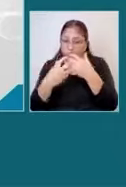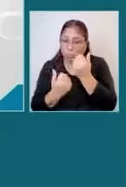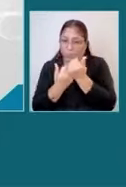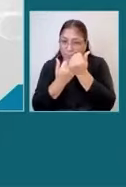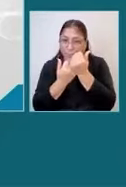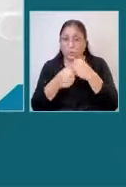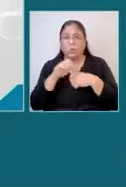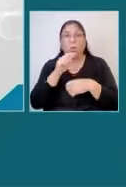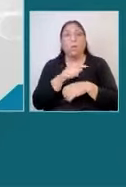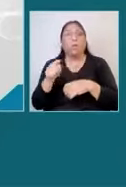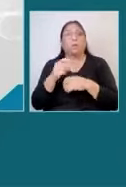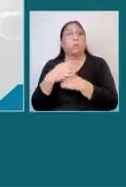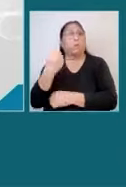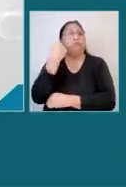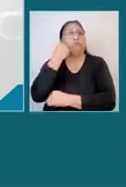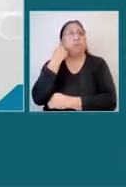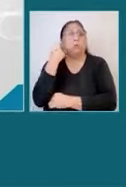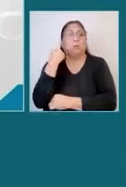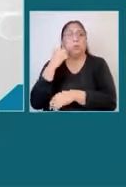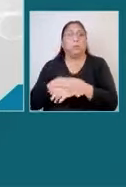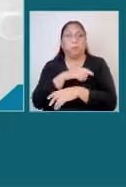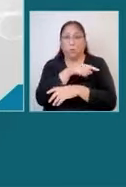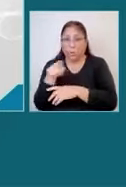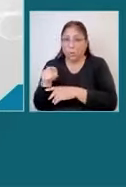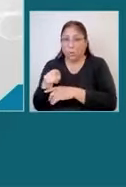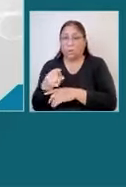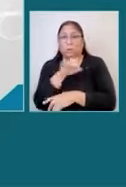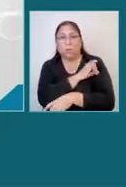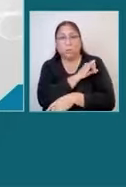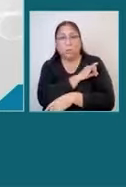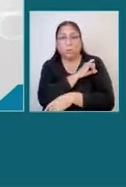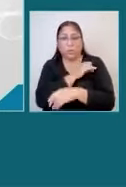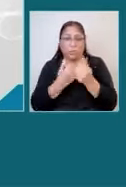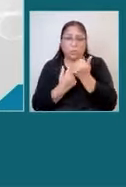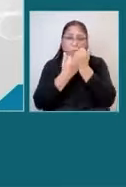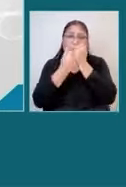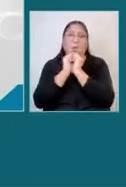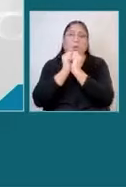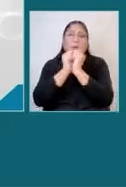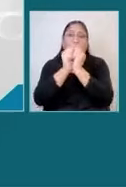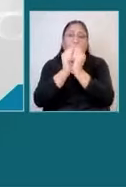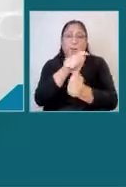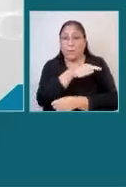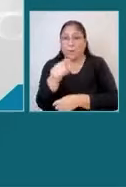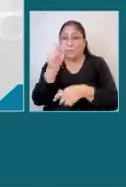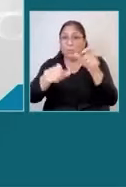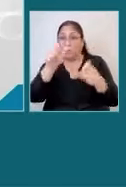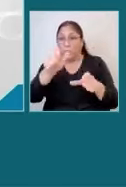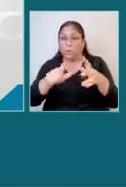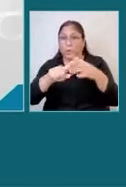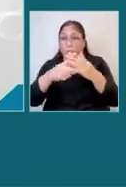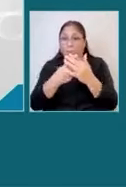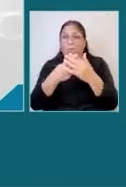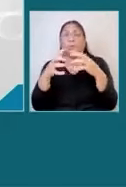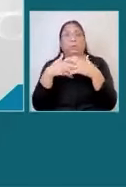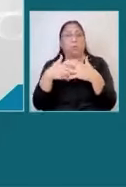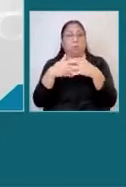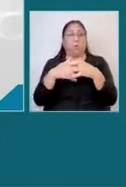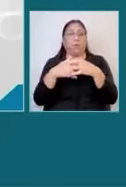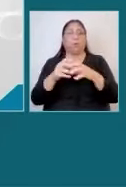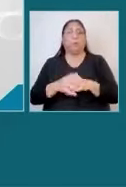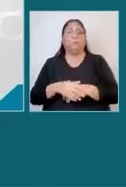como el fortalecimiento de las entidades de soporte que acompañan a estos emprendedores, ¿no? Entonces,